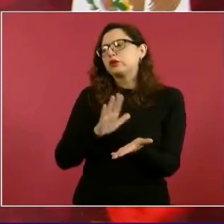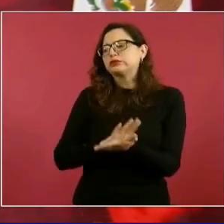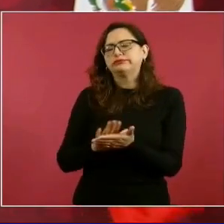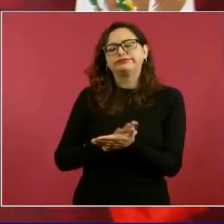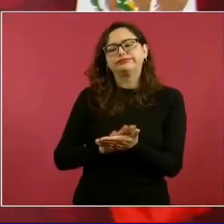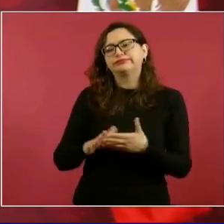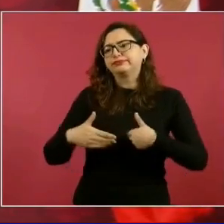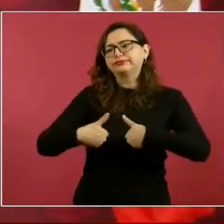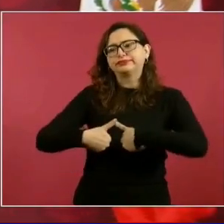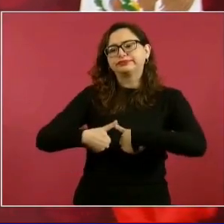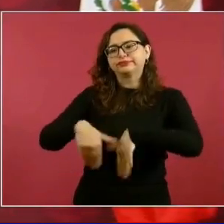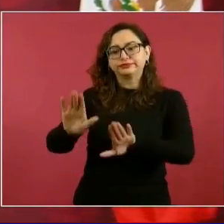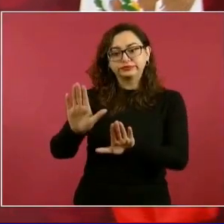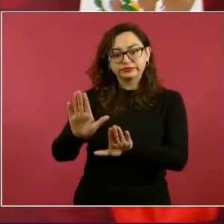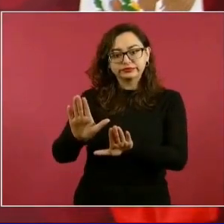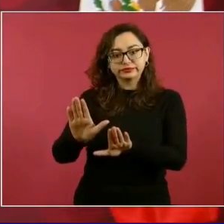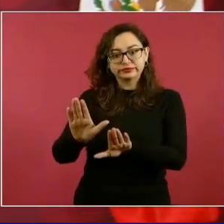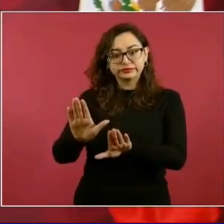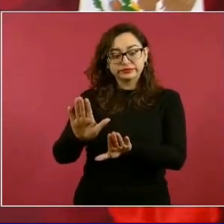voy